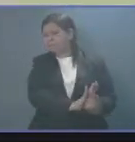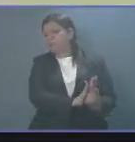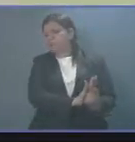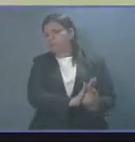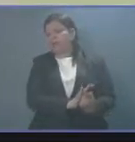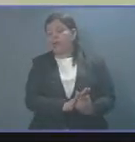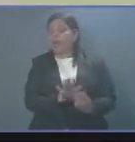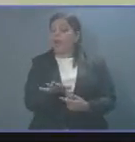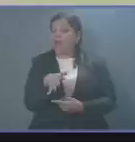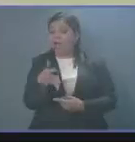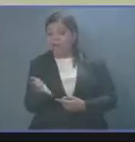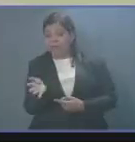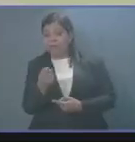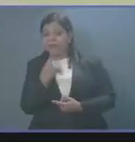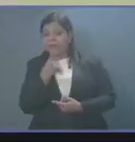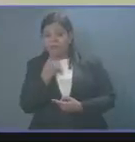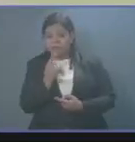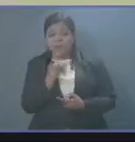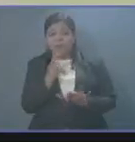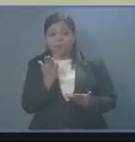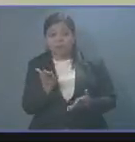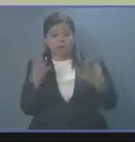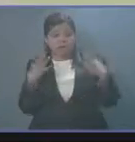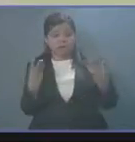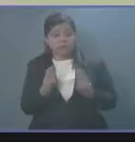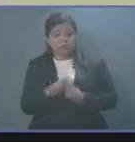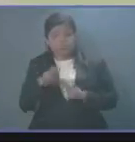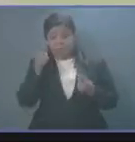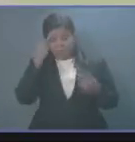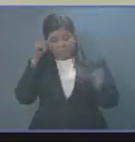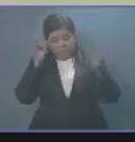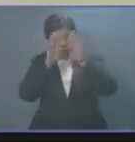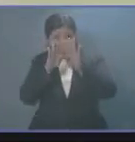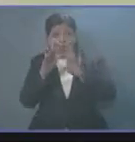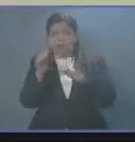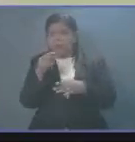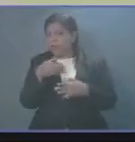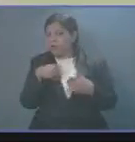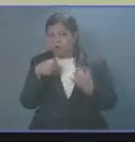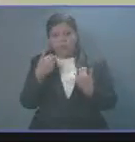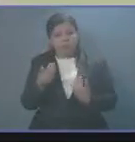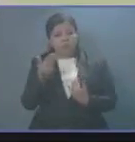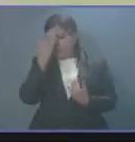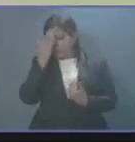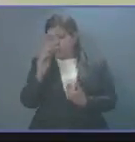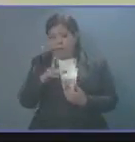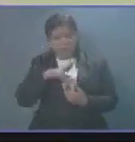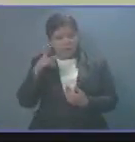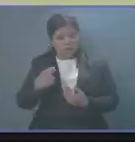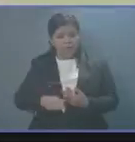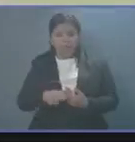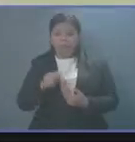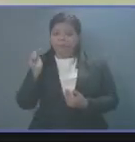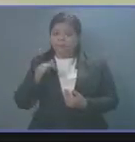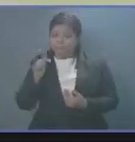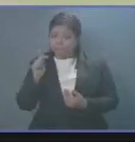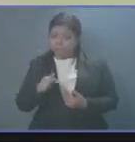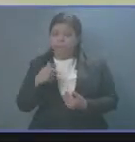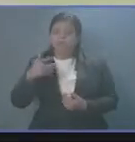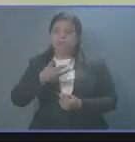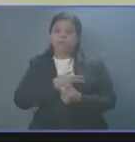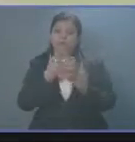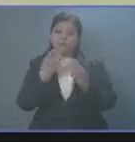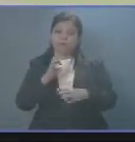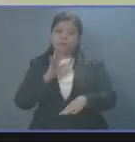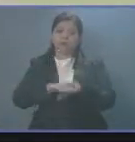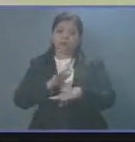la mayoría de ocasiones resultado de estigmas sociales y falta de conocimiento de la realidad en la que viven o se desenvuelven. Es por ello que hacemos un llamado a